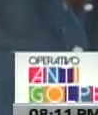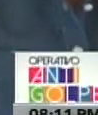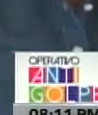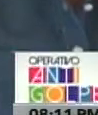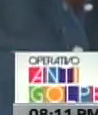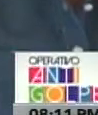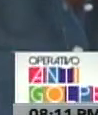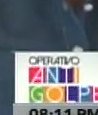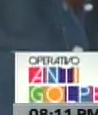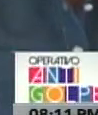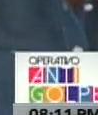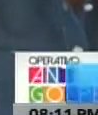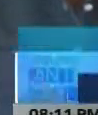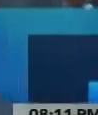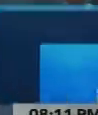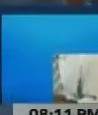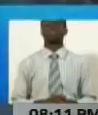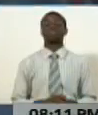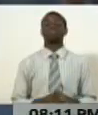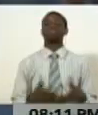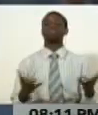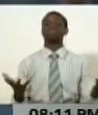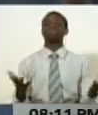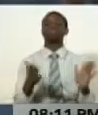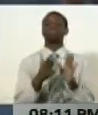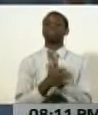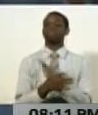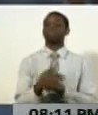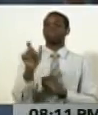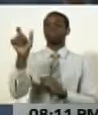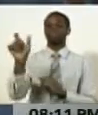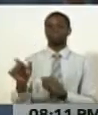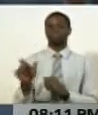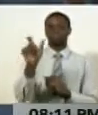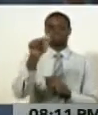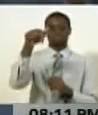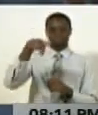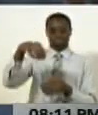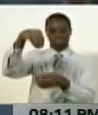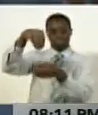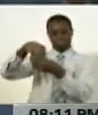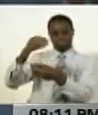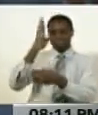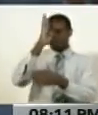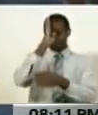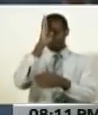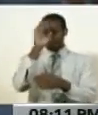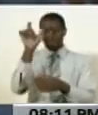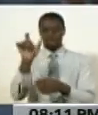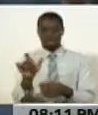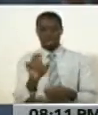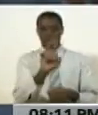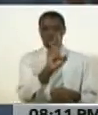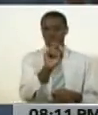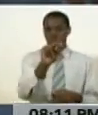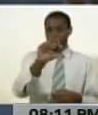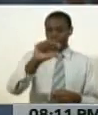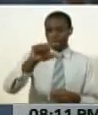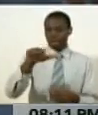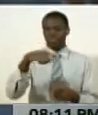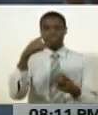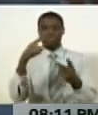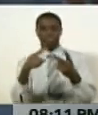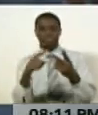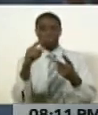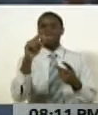nivel regional, Freddy Superlano, Wilmer Azuaje, José Luis Machín, Ronald Aguilar, Adolfo Superlano,